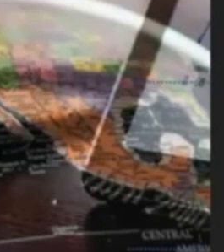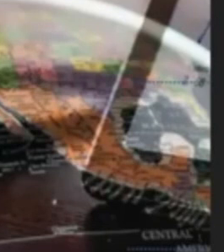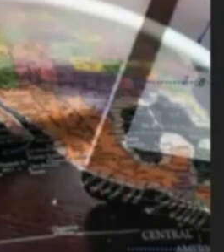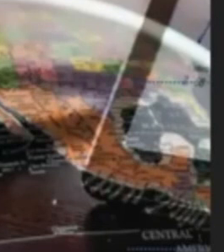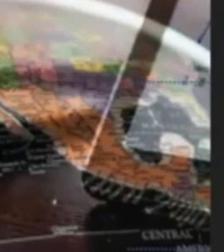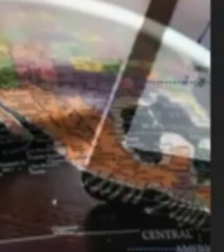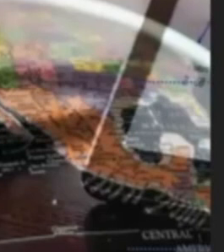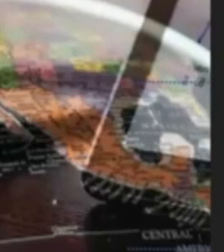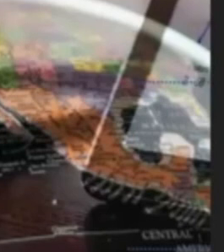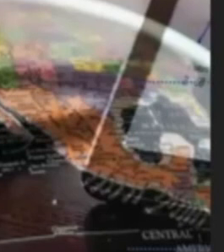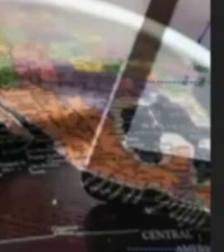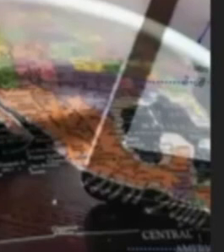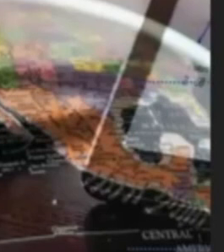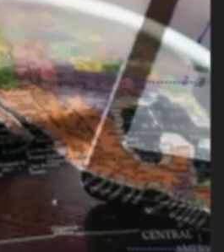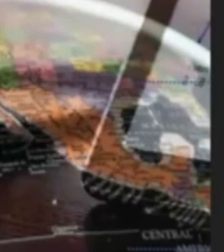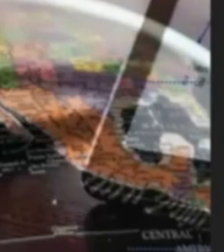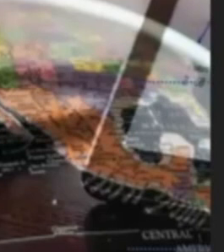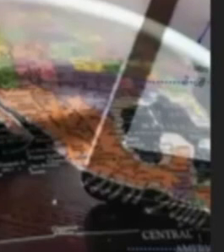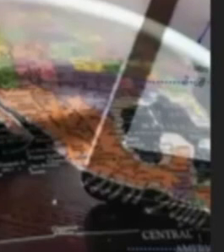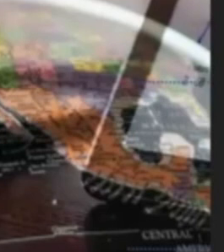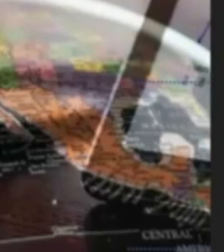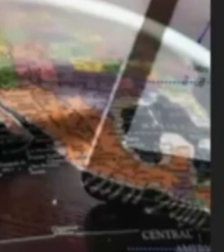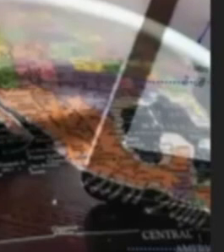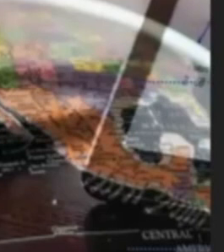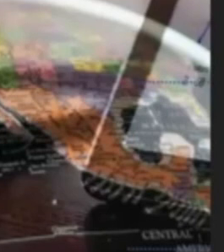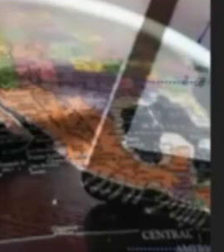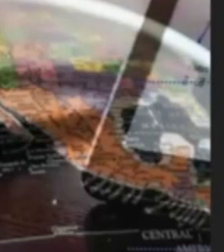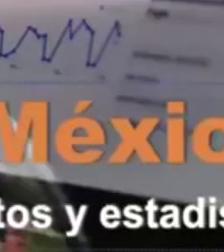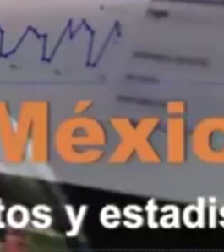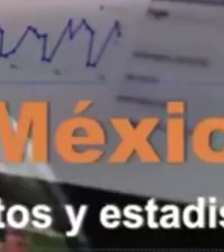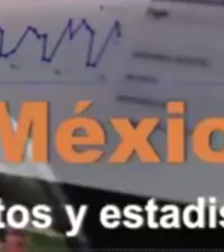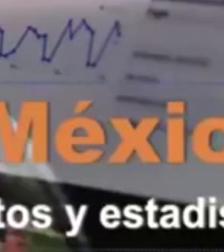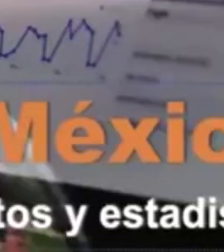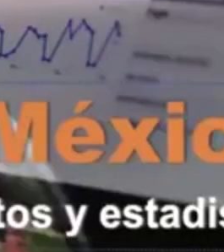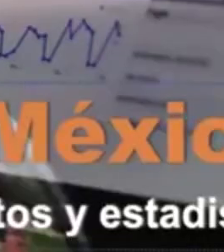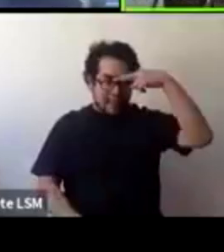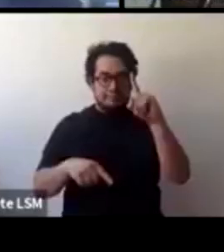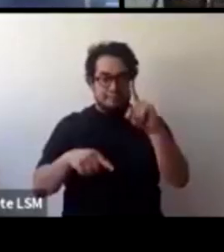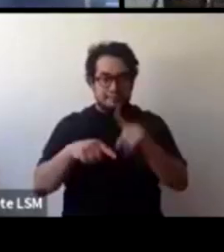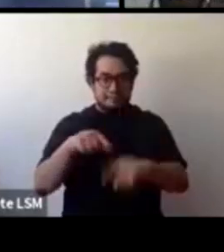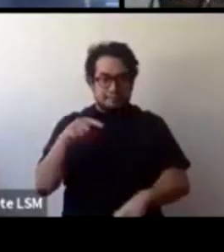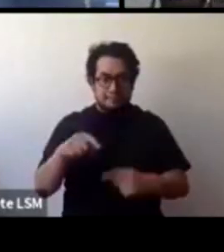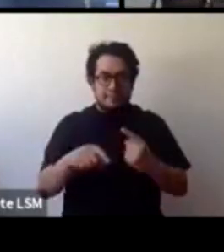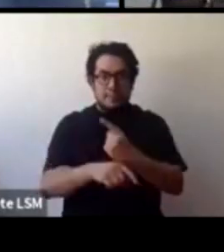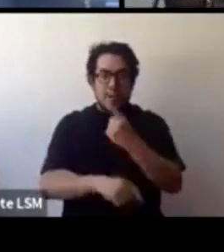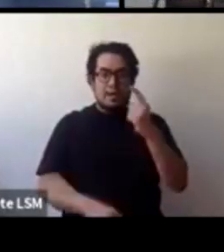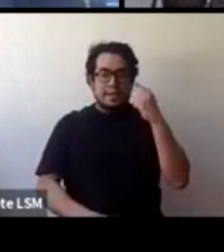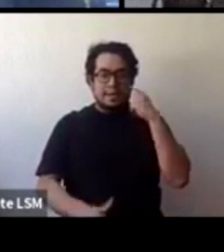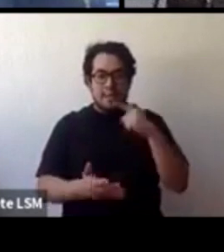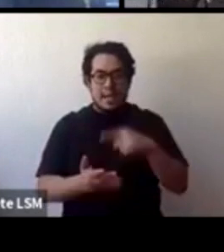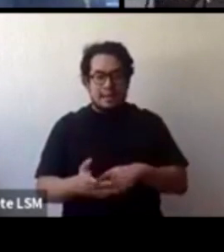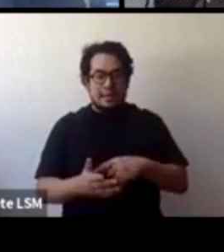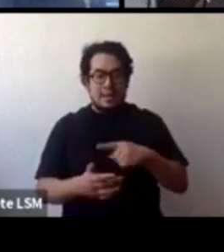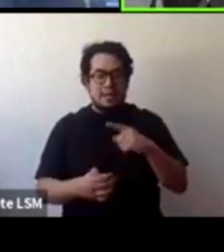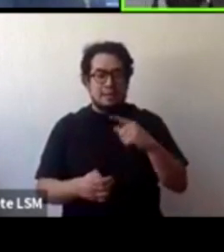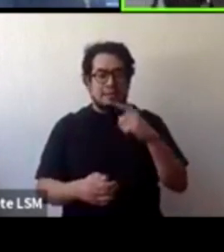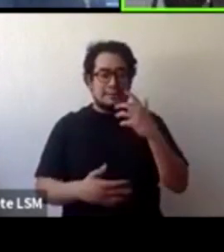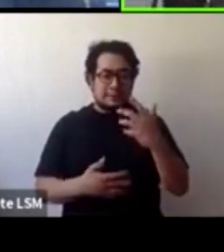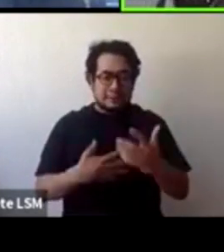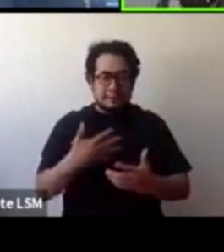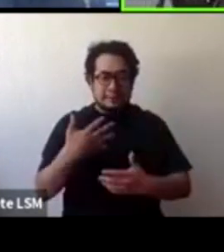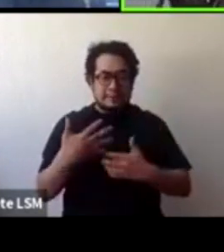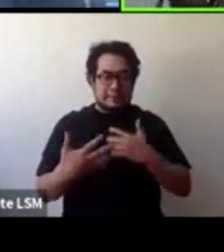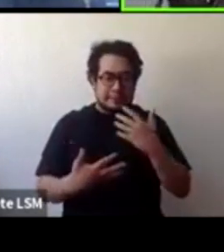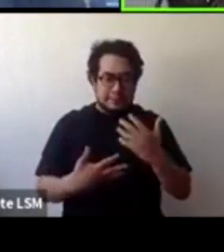poner la presentación. A ver si la podemos quitar y nos lo vas contando porque como que, sí, como que se volvió un poco más complicado por